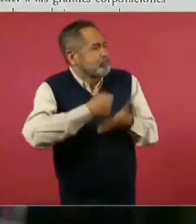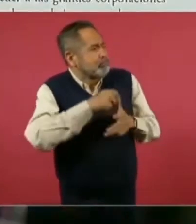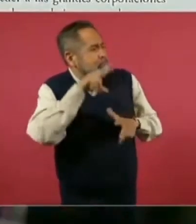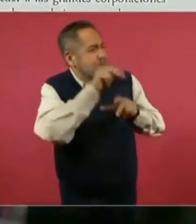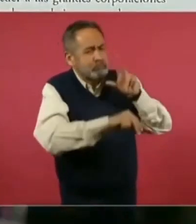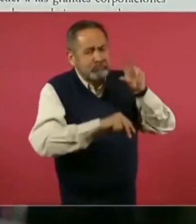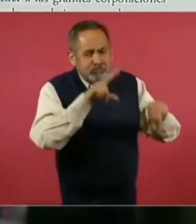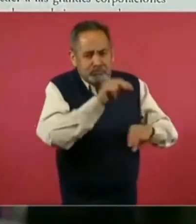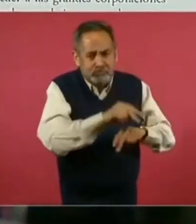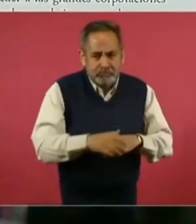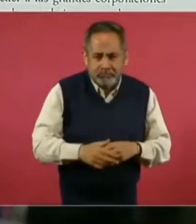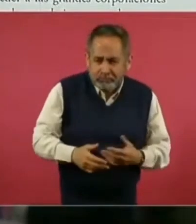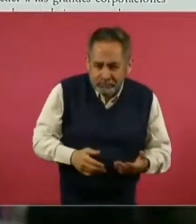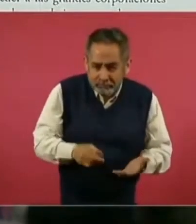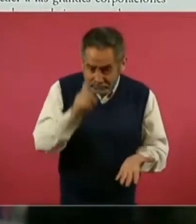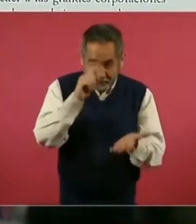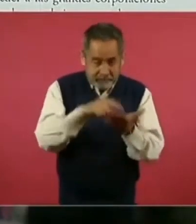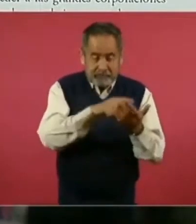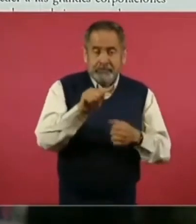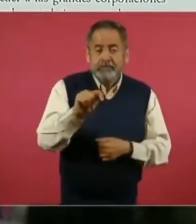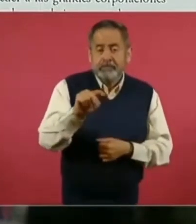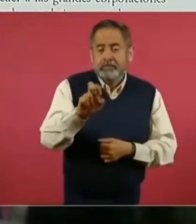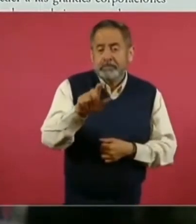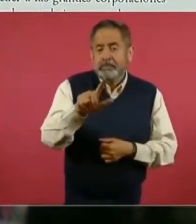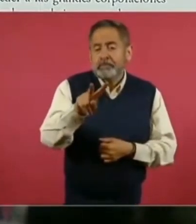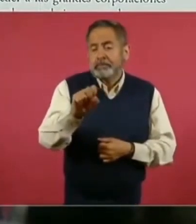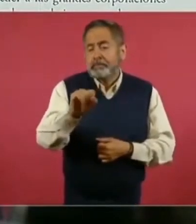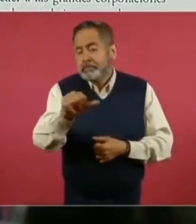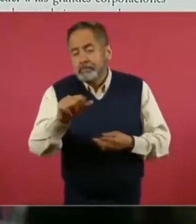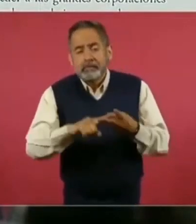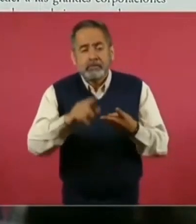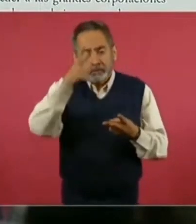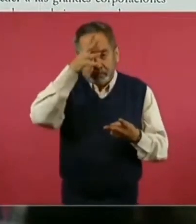ustedes creen que Televisa hasteca